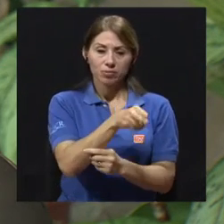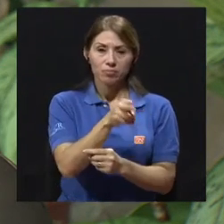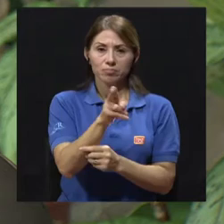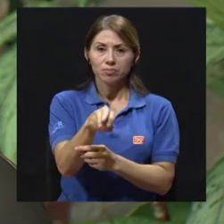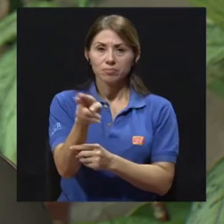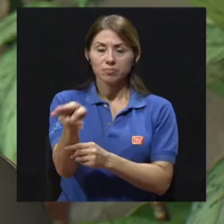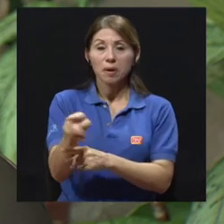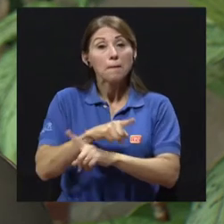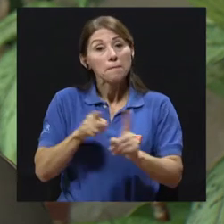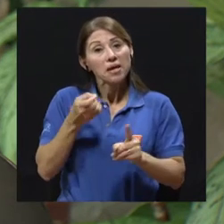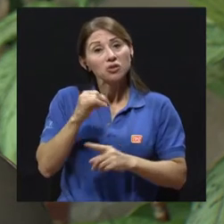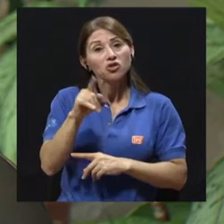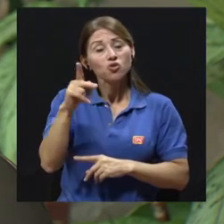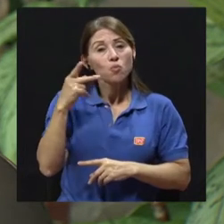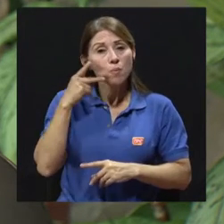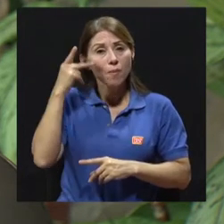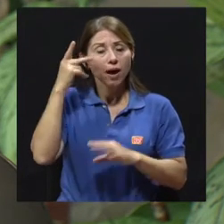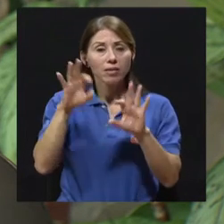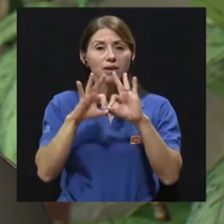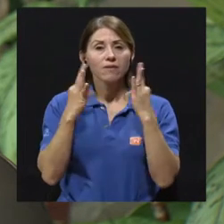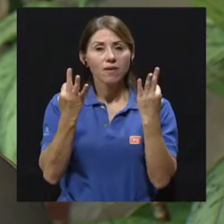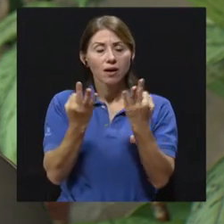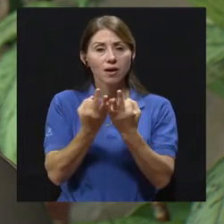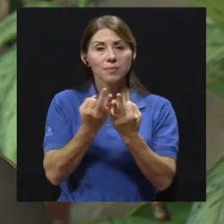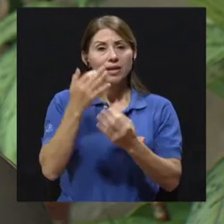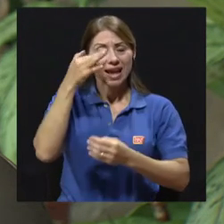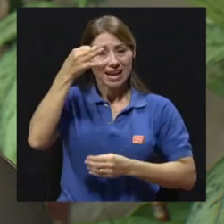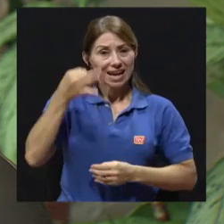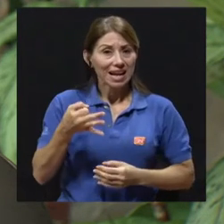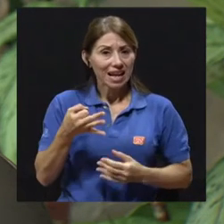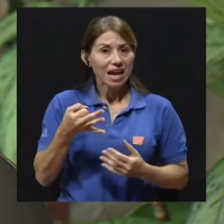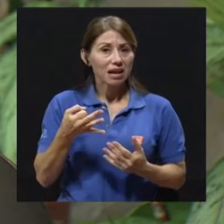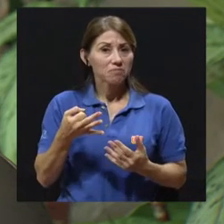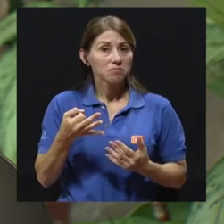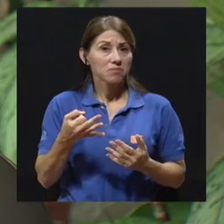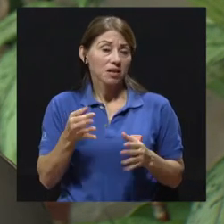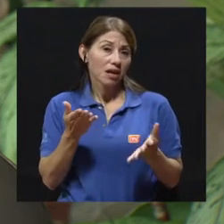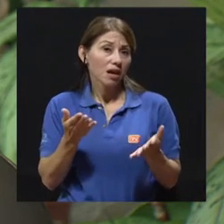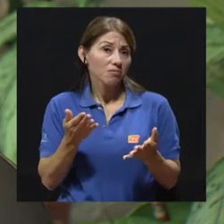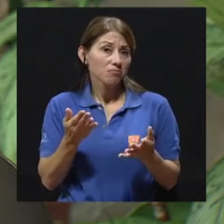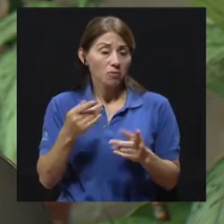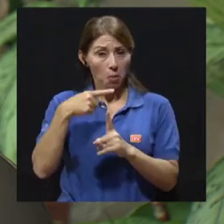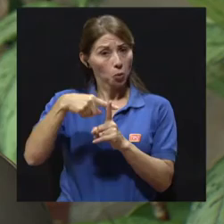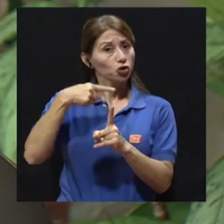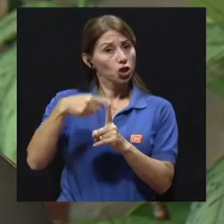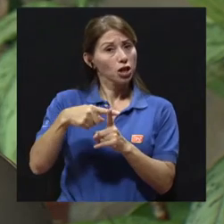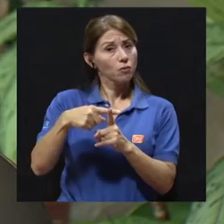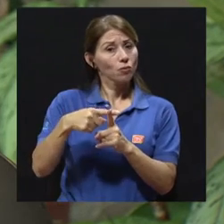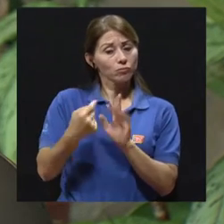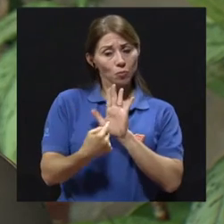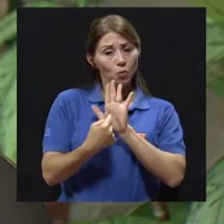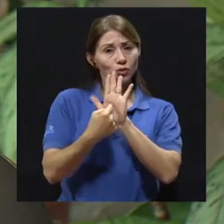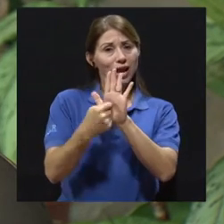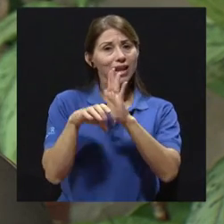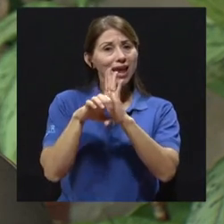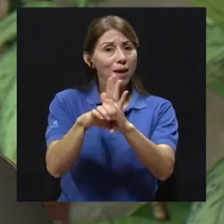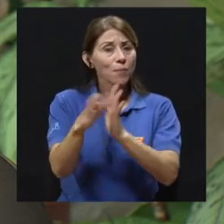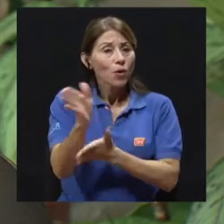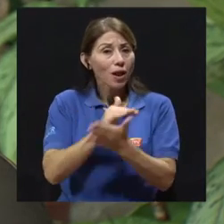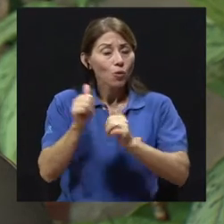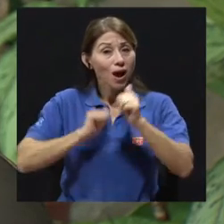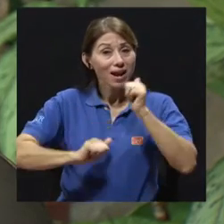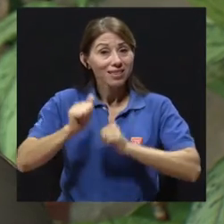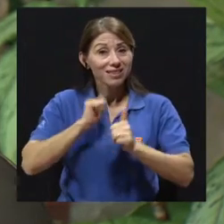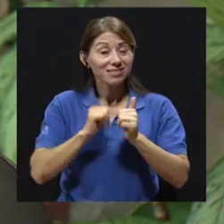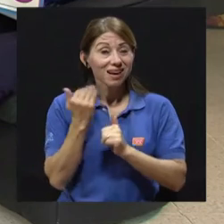si un padre de familia considera que poner este tipo de ejemplos es positivo para ellos, pues entonces